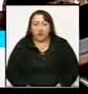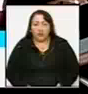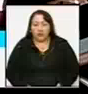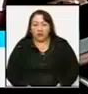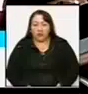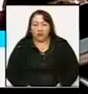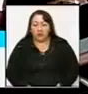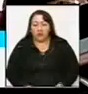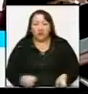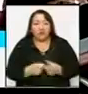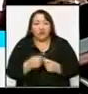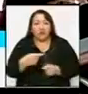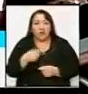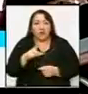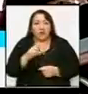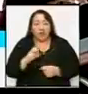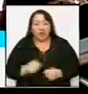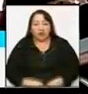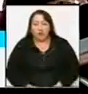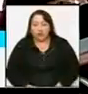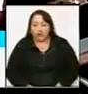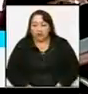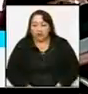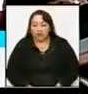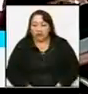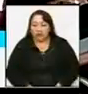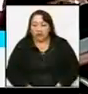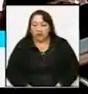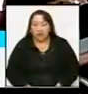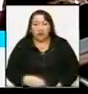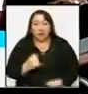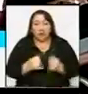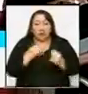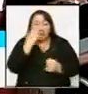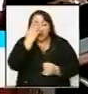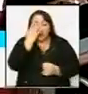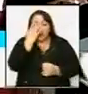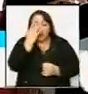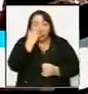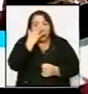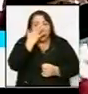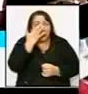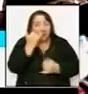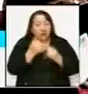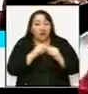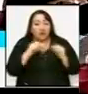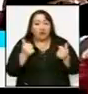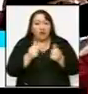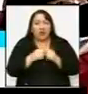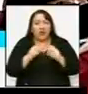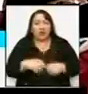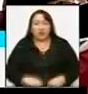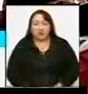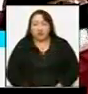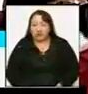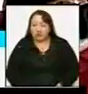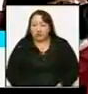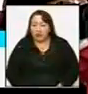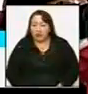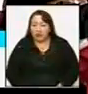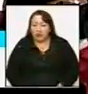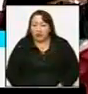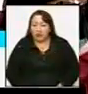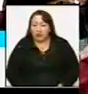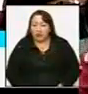Presidenta. Congresista Glave. La última frase, no sé qué tiene que ver con la renuncia. O sea, estamos ahí planteando